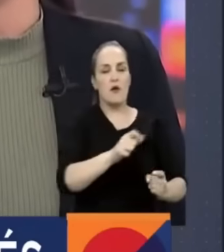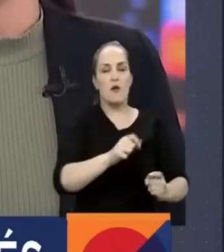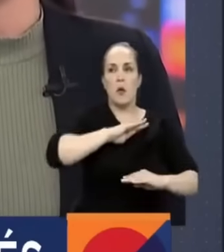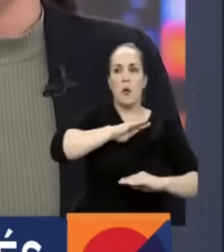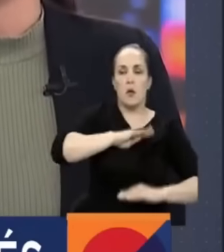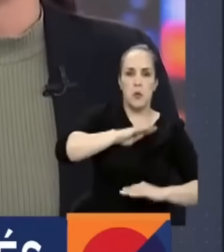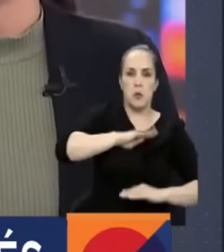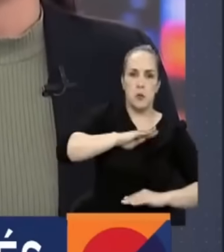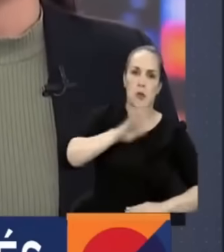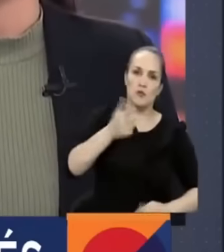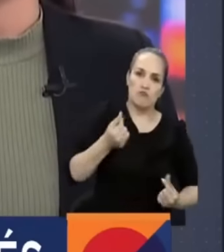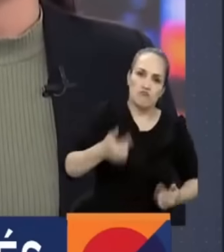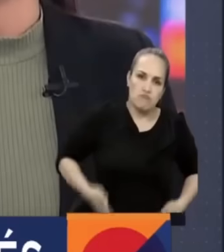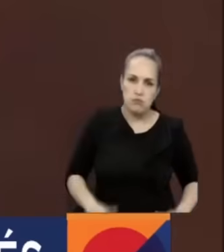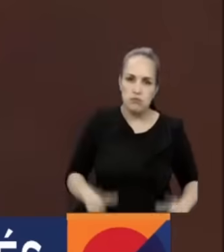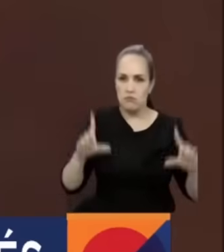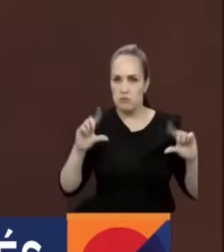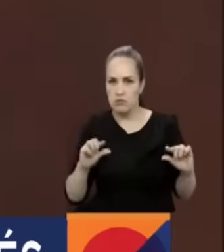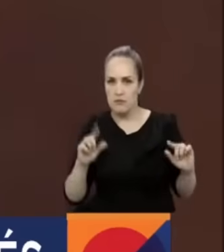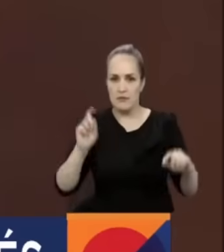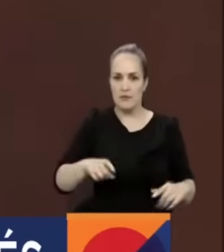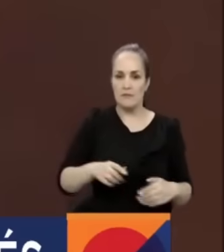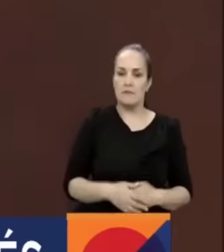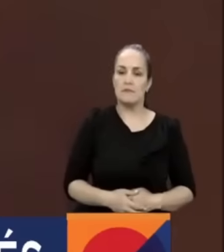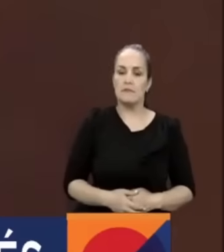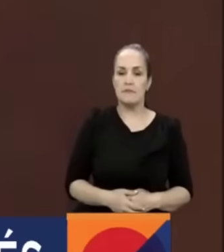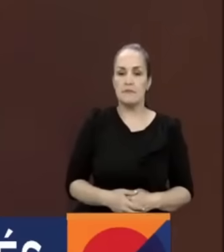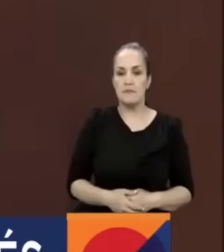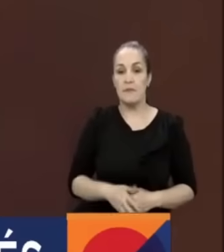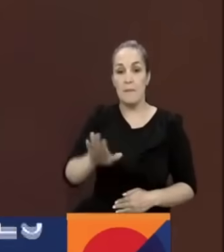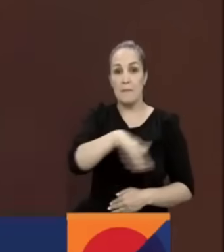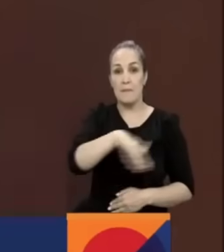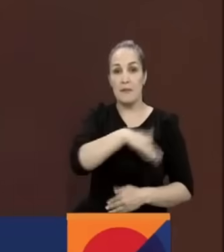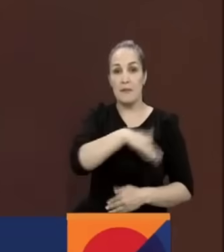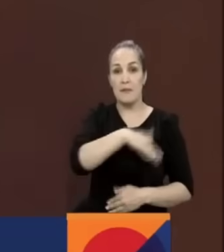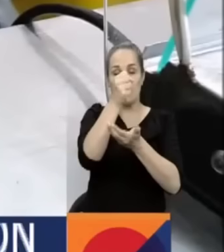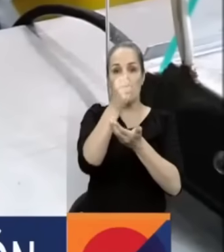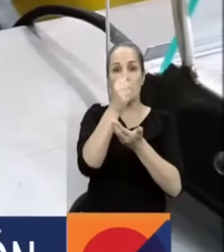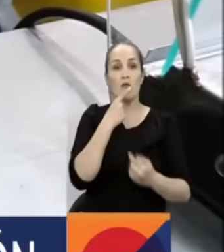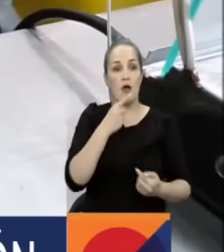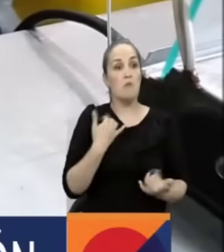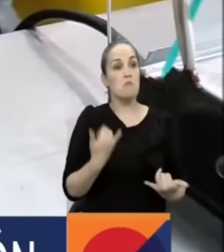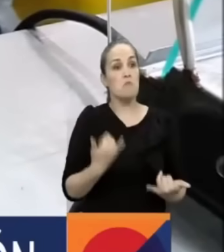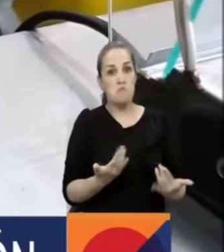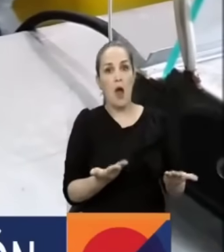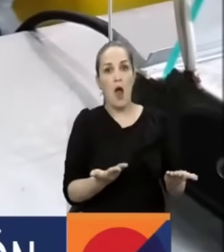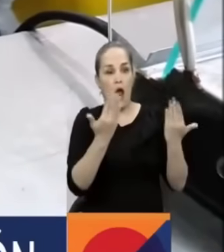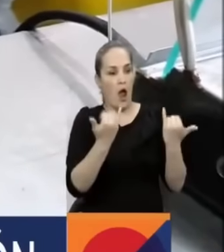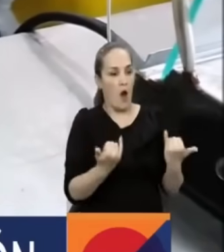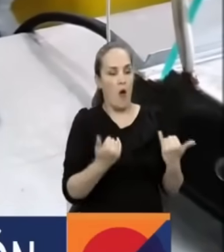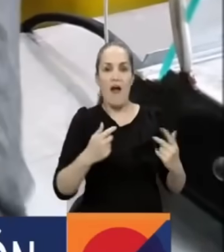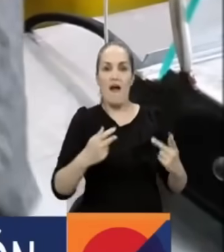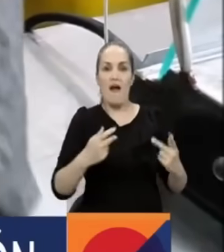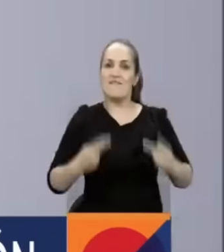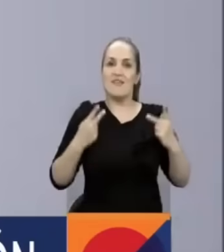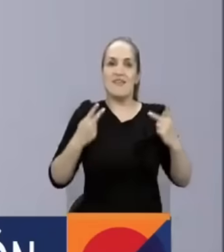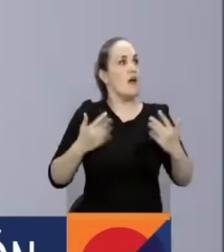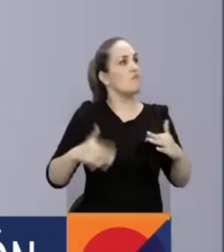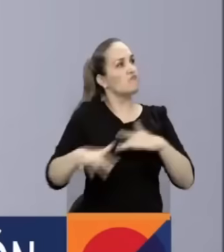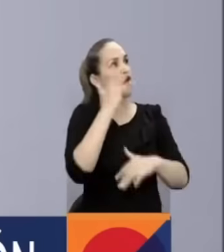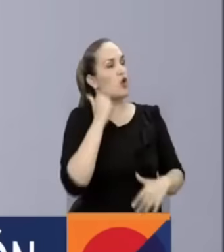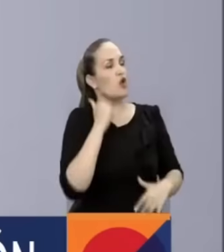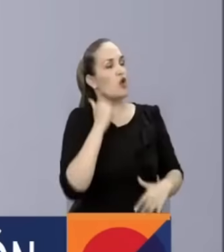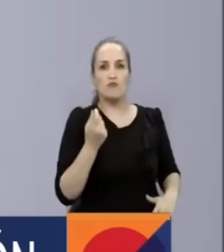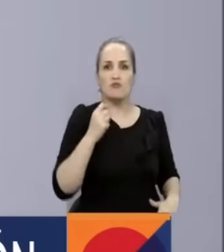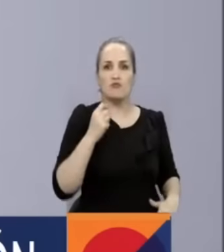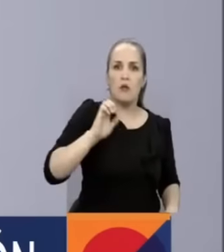bolsillo de los colombianos. El ministro de Hacienda destacó la reducción del costo de vida en enero. ¿Qué hay